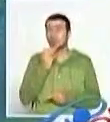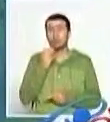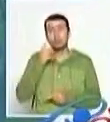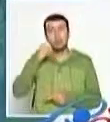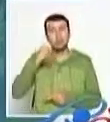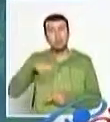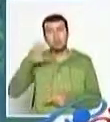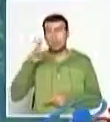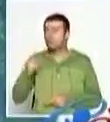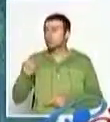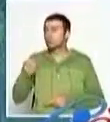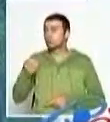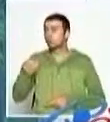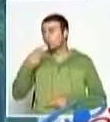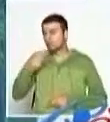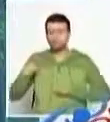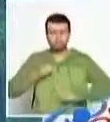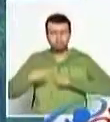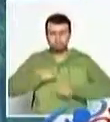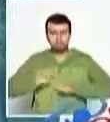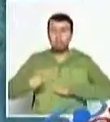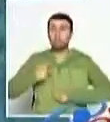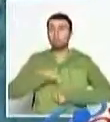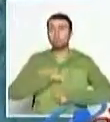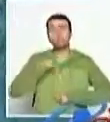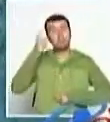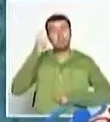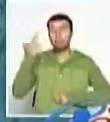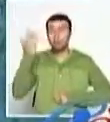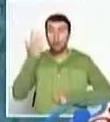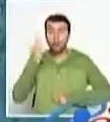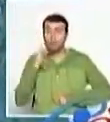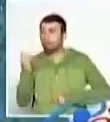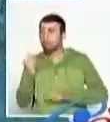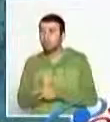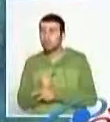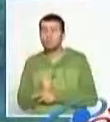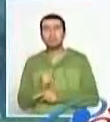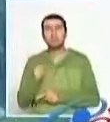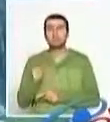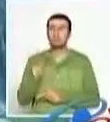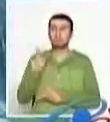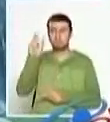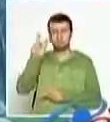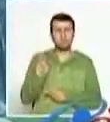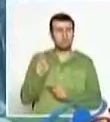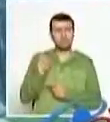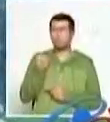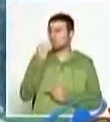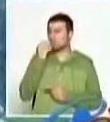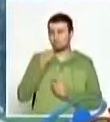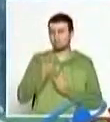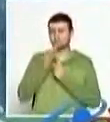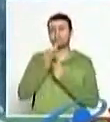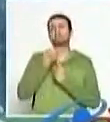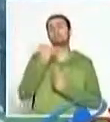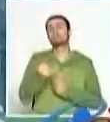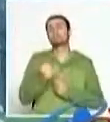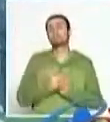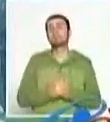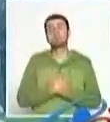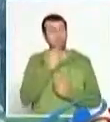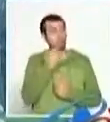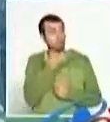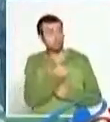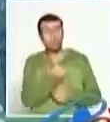de calorías, que es lo que nosotros pensamos todos los días, es la calidad del alimento, ¿no? Claro. Miren, ahorita que el